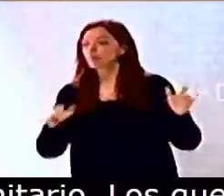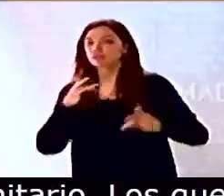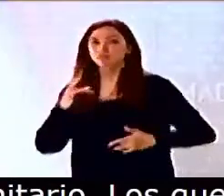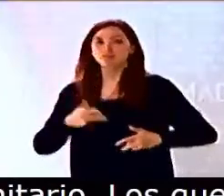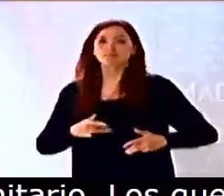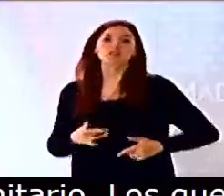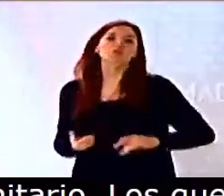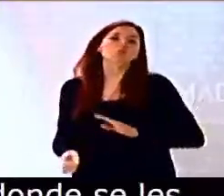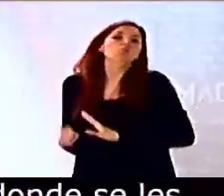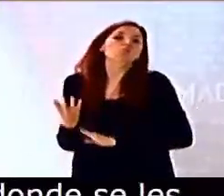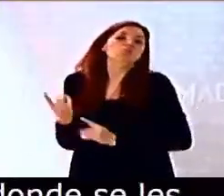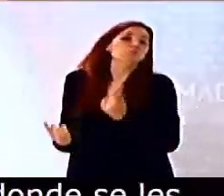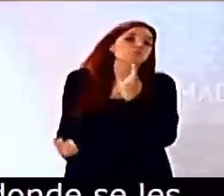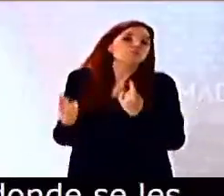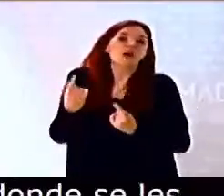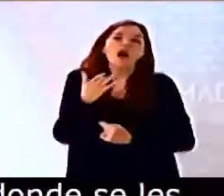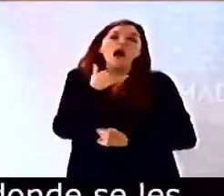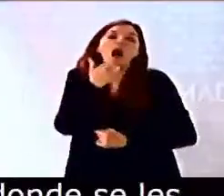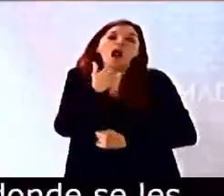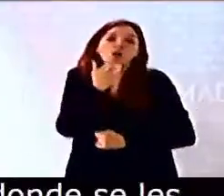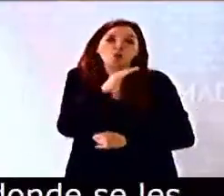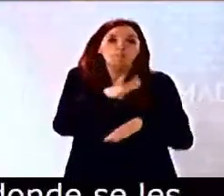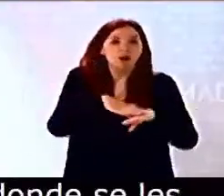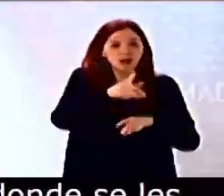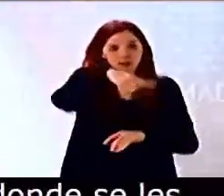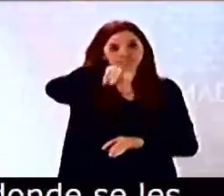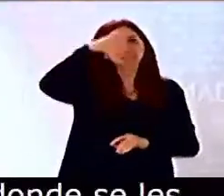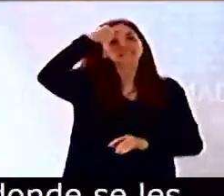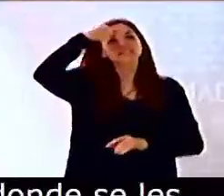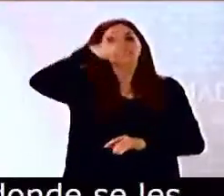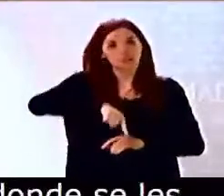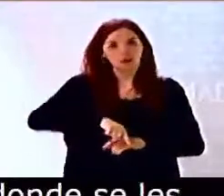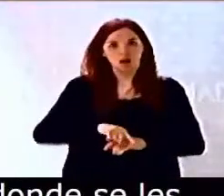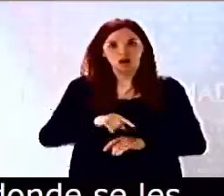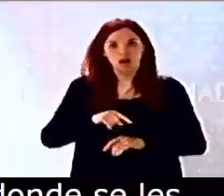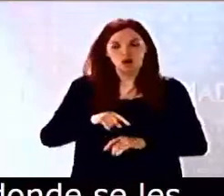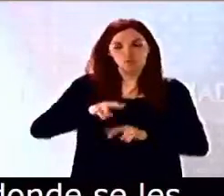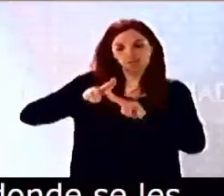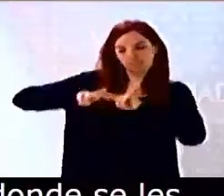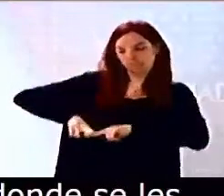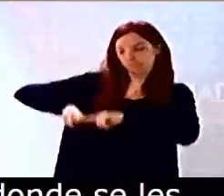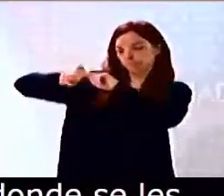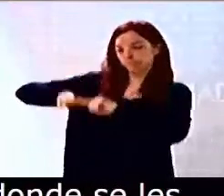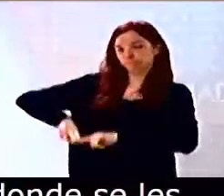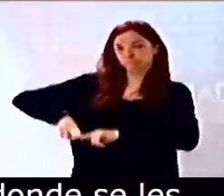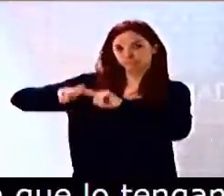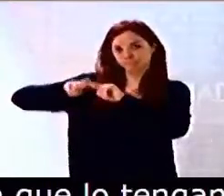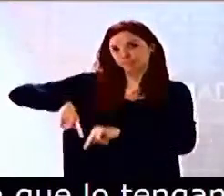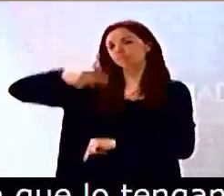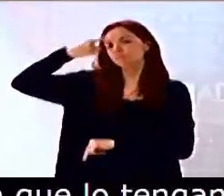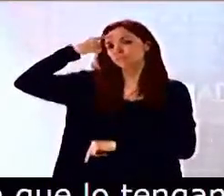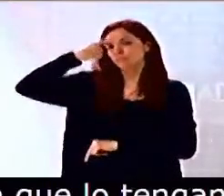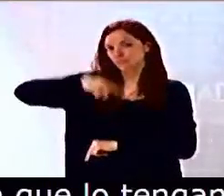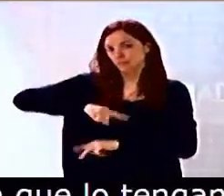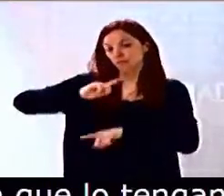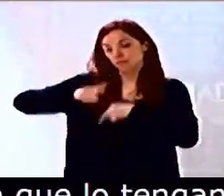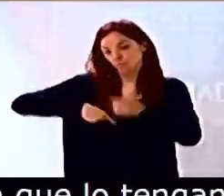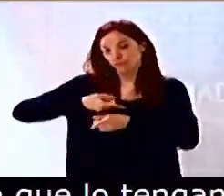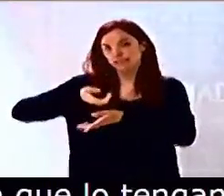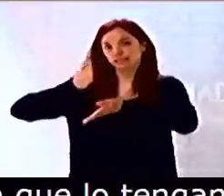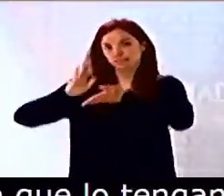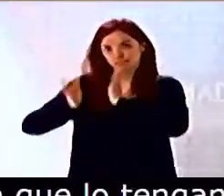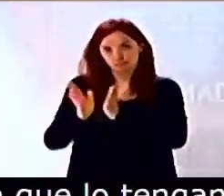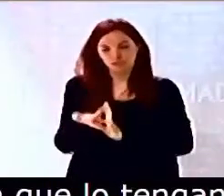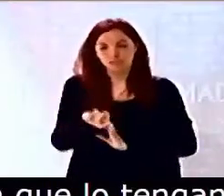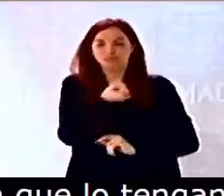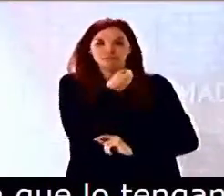adversos, para que lo tengan en cuenta a la hora del diagnóstico precoz y del tratamiento